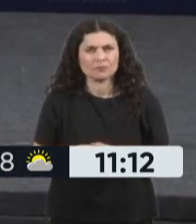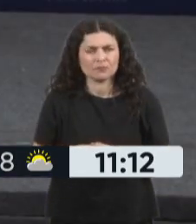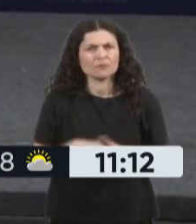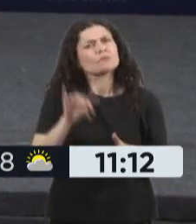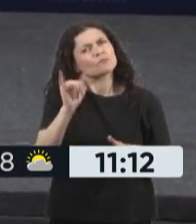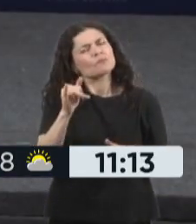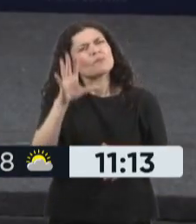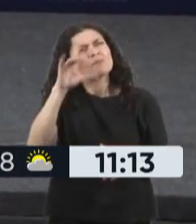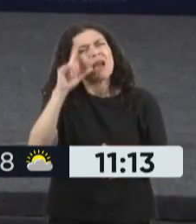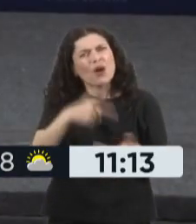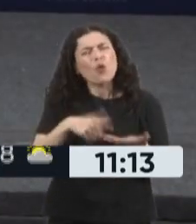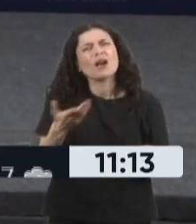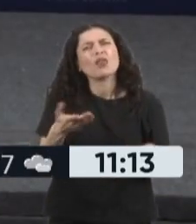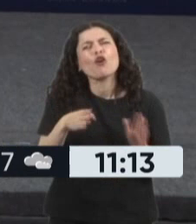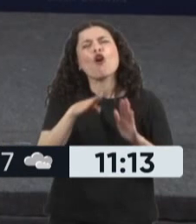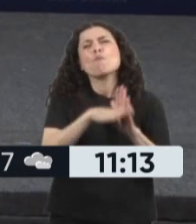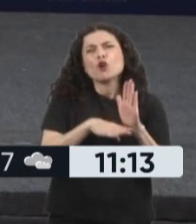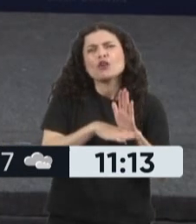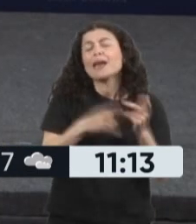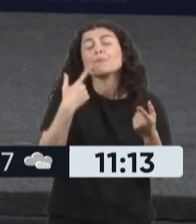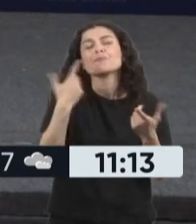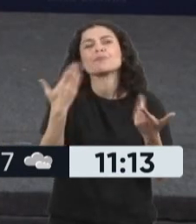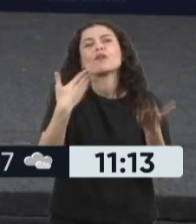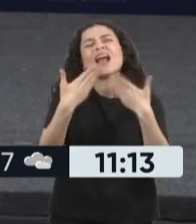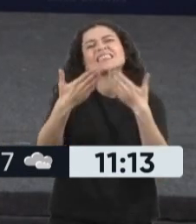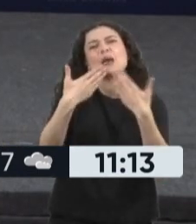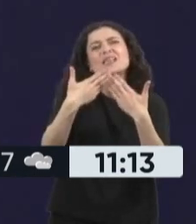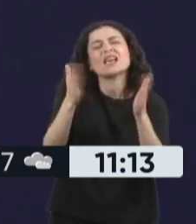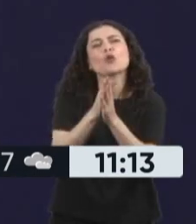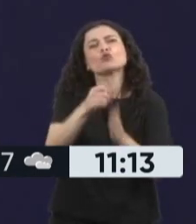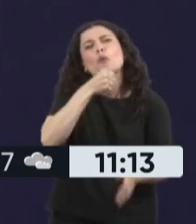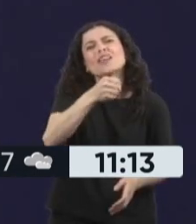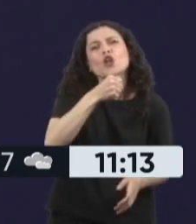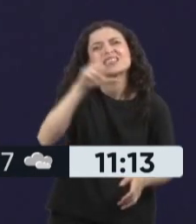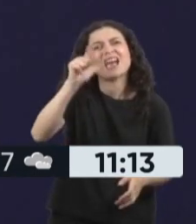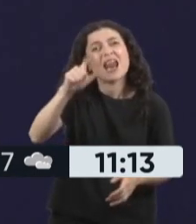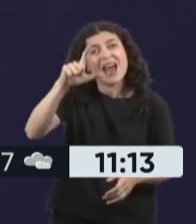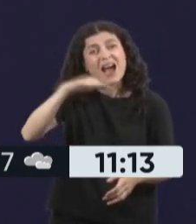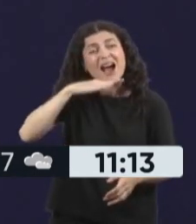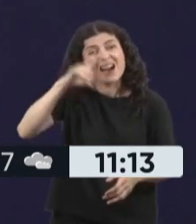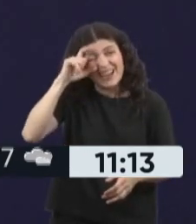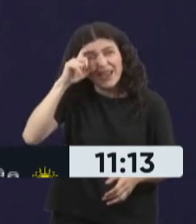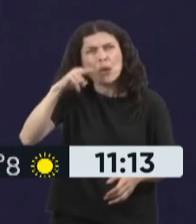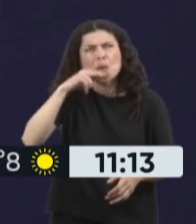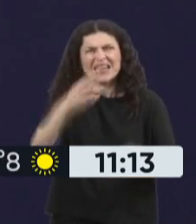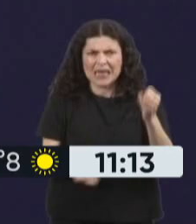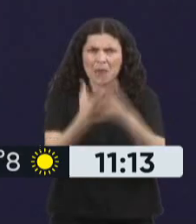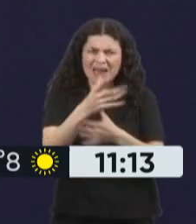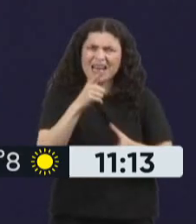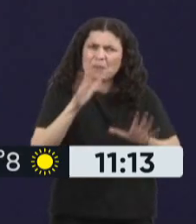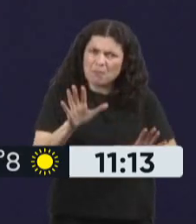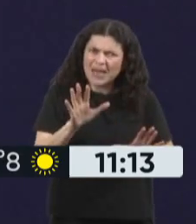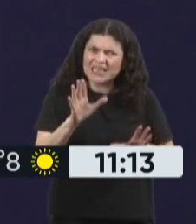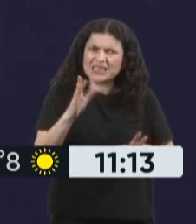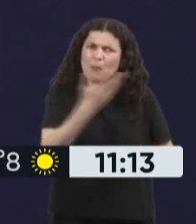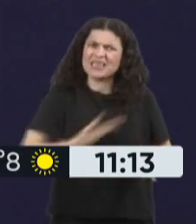Sí, yo recuerdo el programa con Antonio Laje, que creo que él tuvo una comunicación telefónica el viernes por la mañana, que ahí también